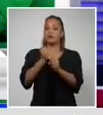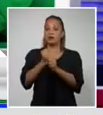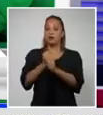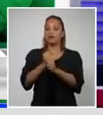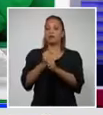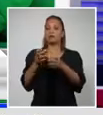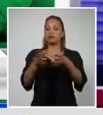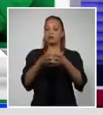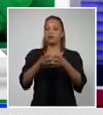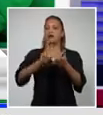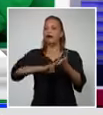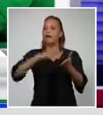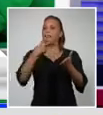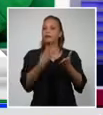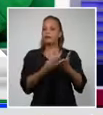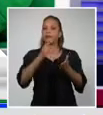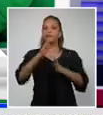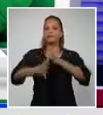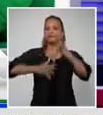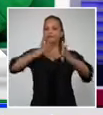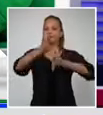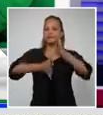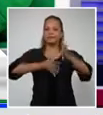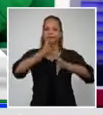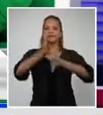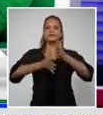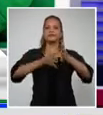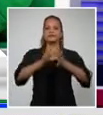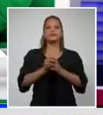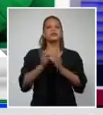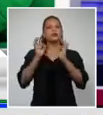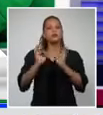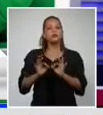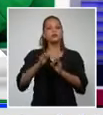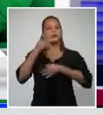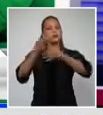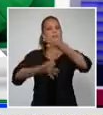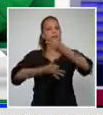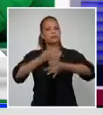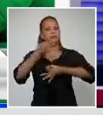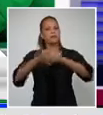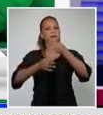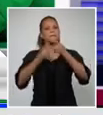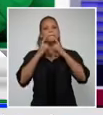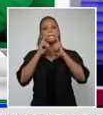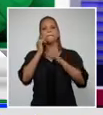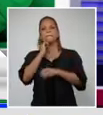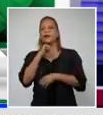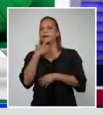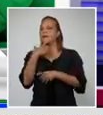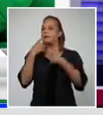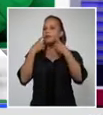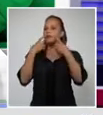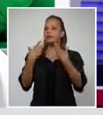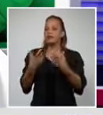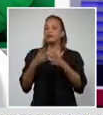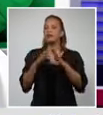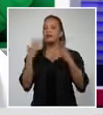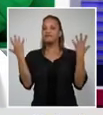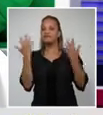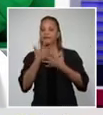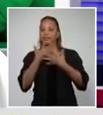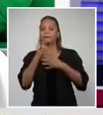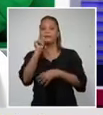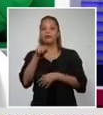la intérprete de lenguas de señas y, como siempre digo, a lo que es mucho más importante, que es todas las personas que